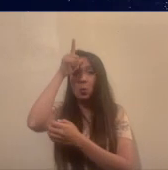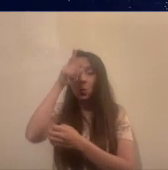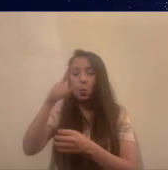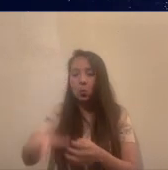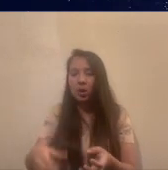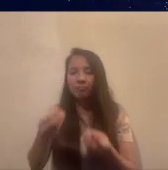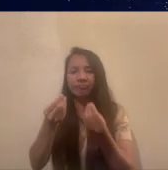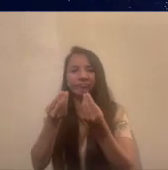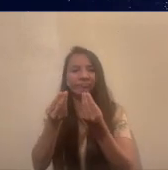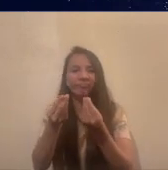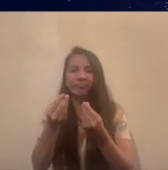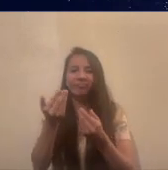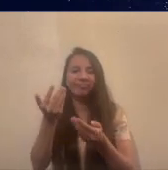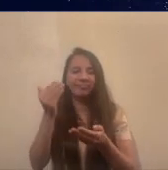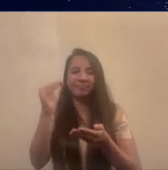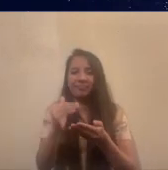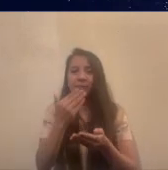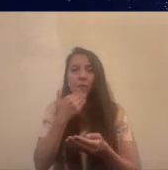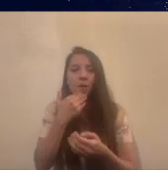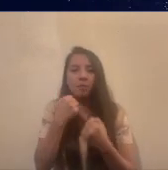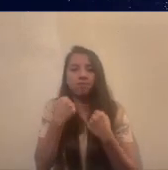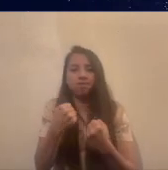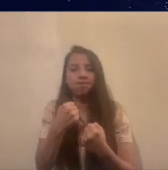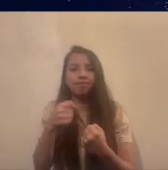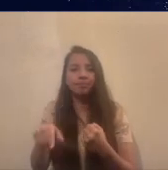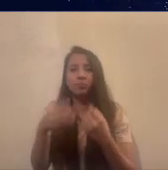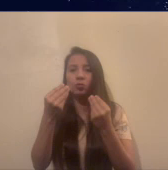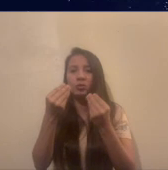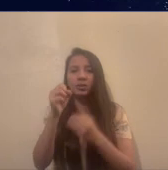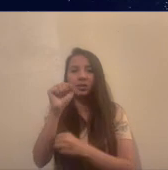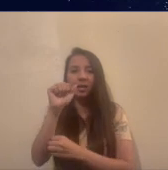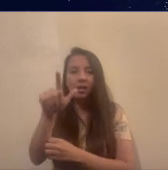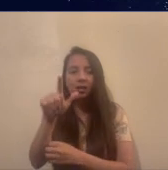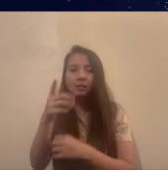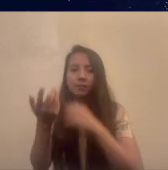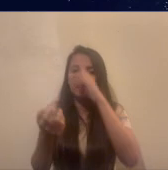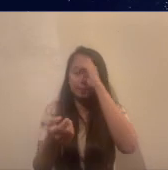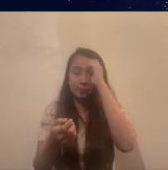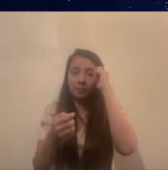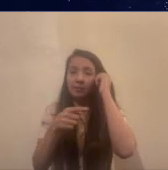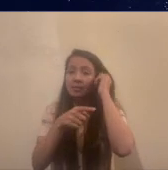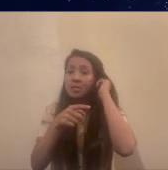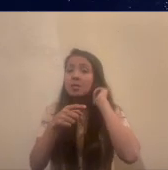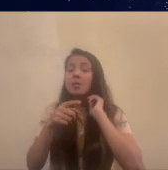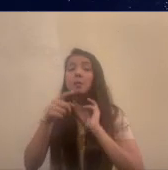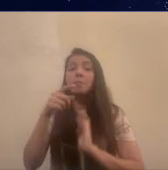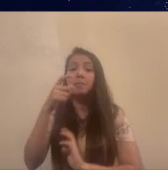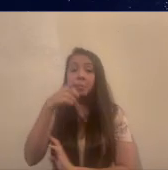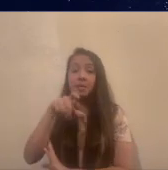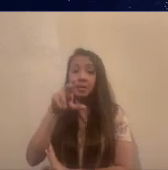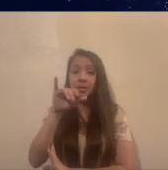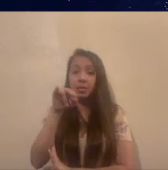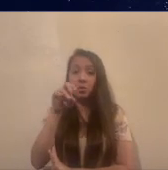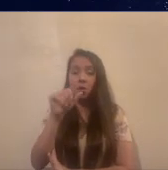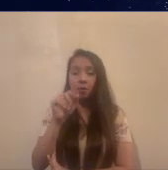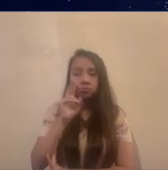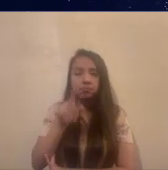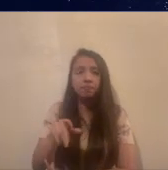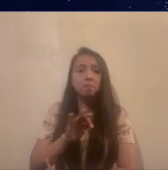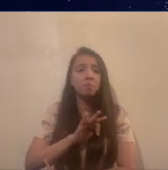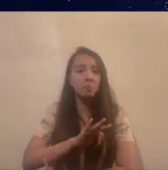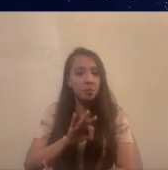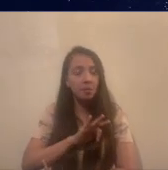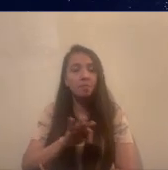deficiencias de nutrientes, y en este caso quinoa, la verdad, la vemos con mucho potencial para este tipo